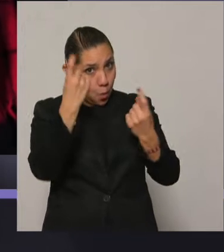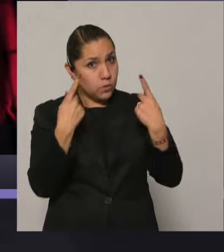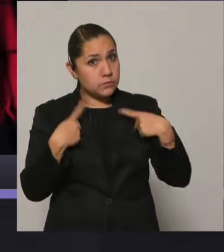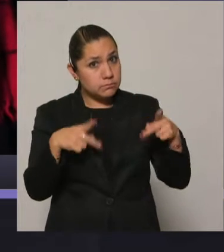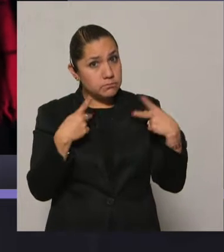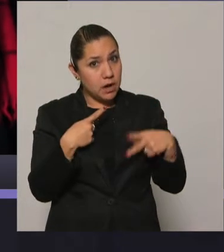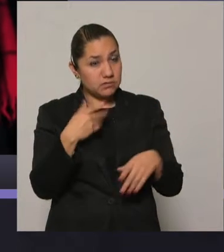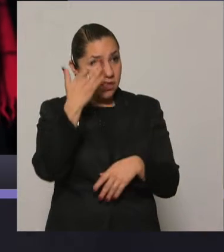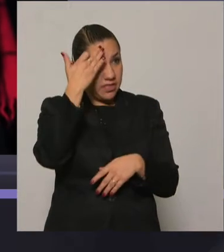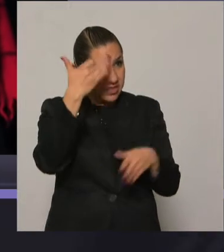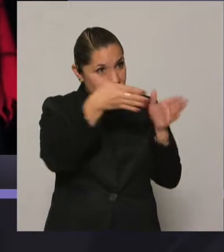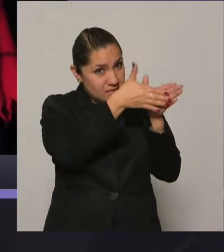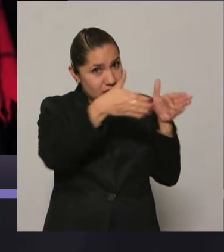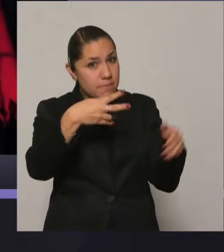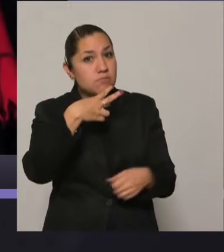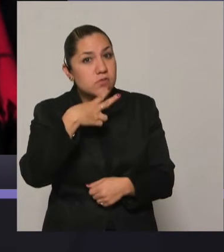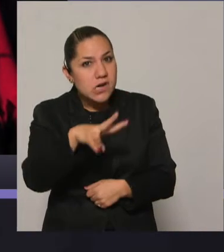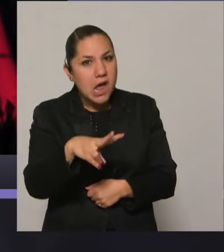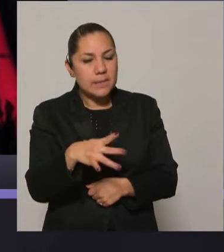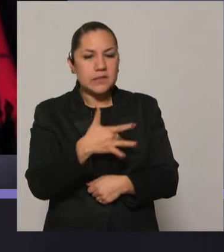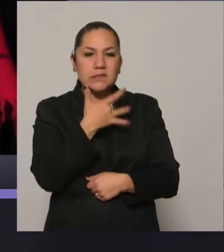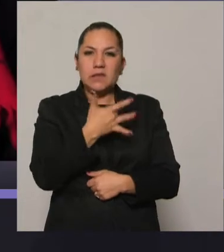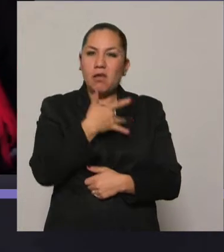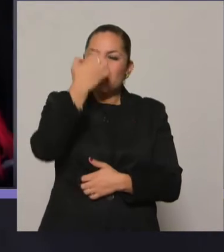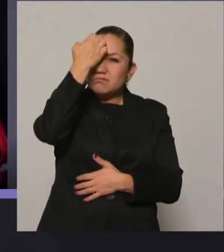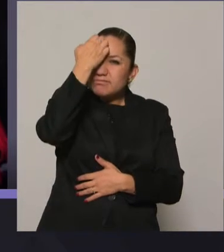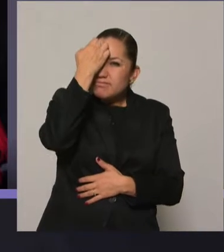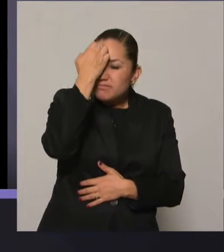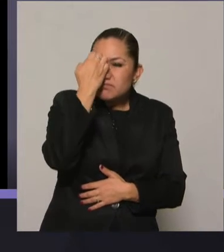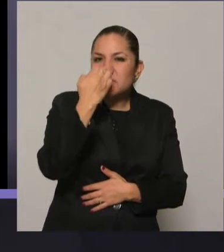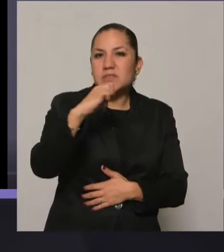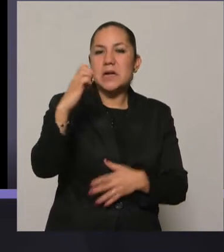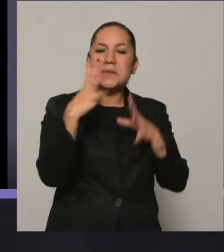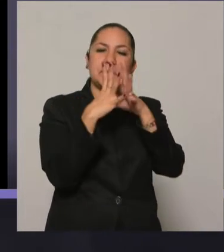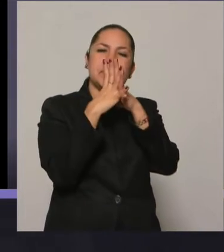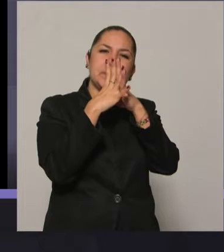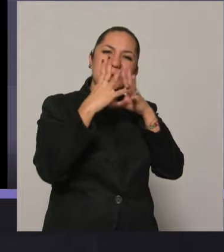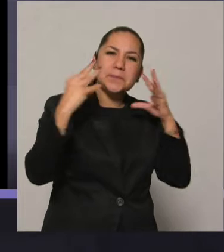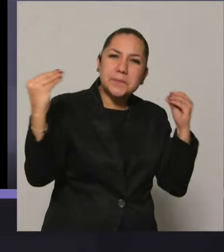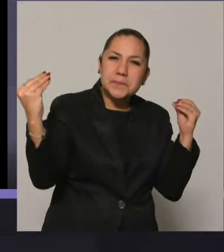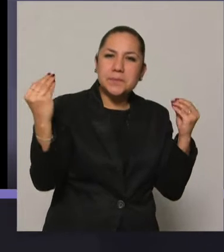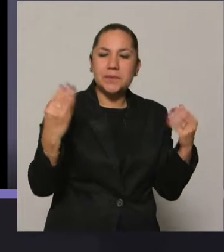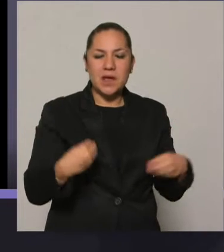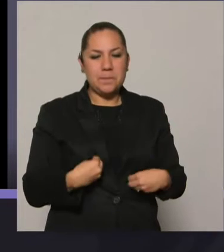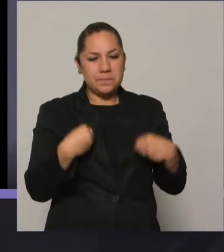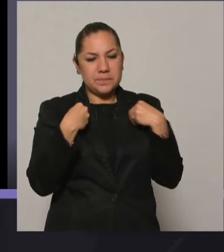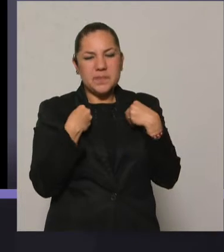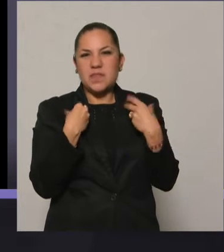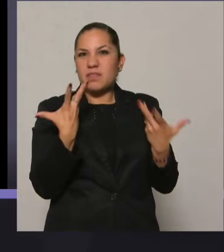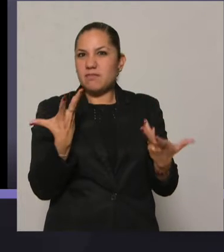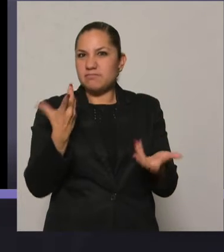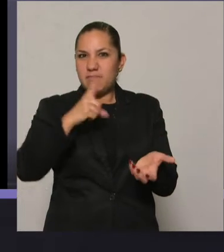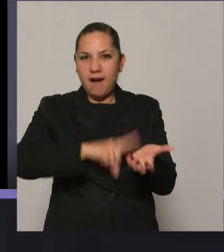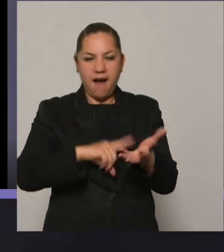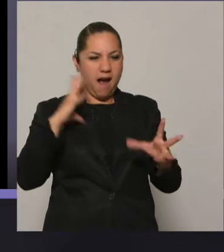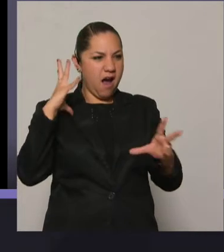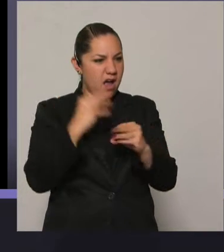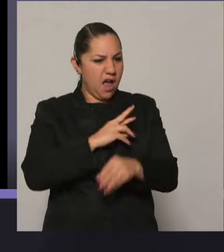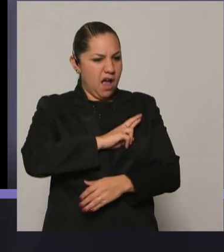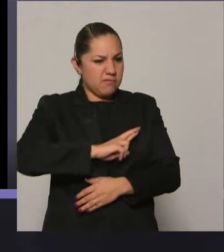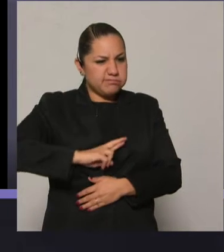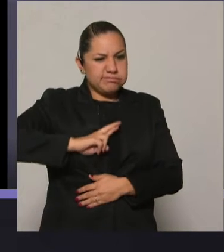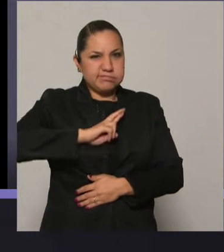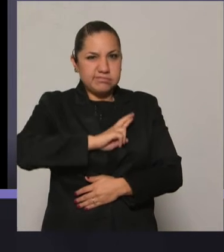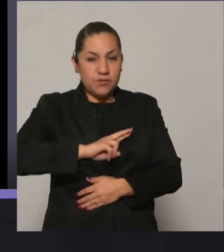algunos, de sacar esos rencores acumulados durante todo el año, justamente en la cena de Navidad o